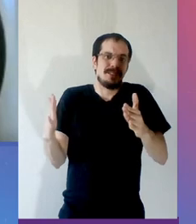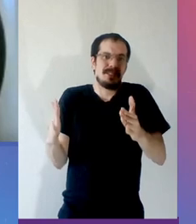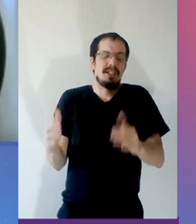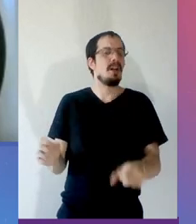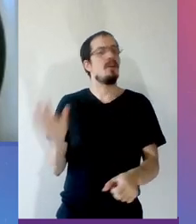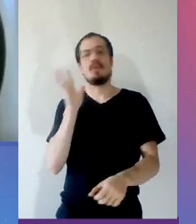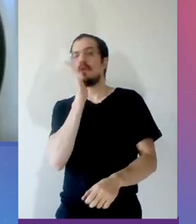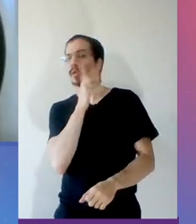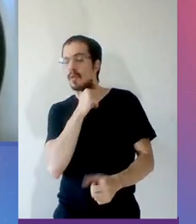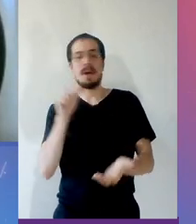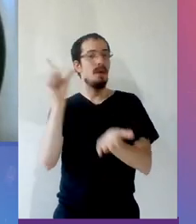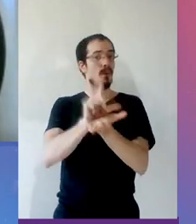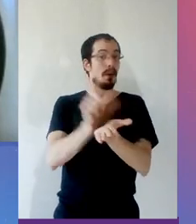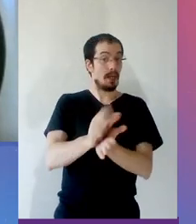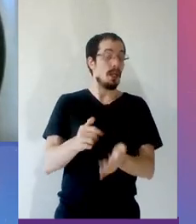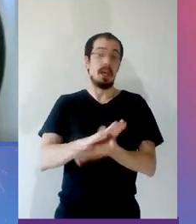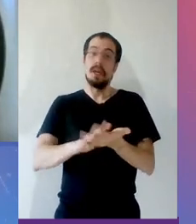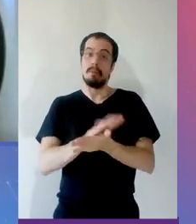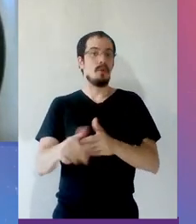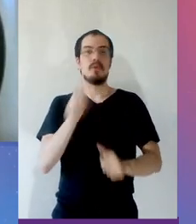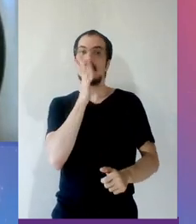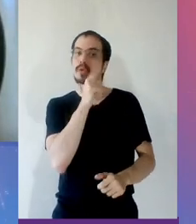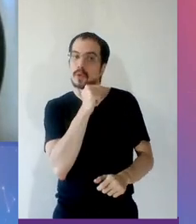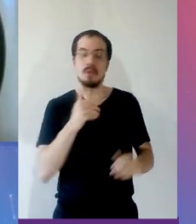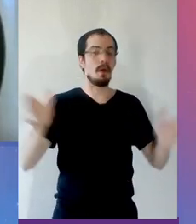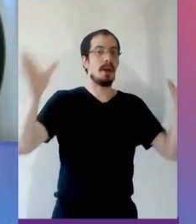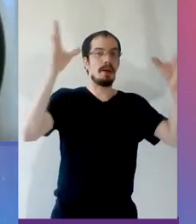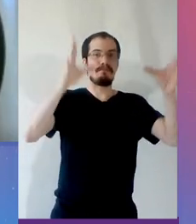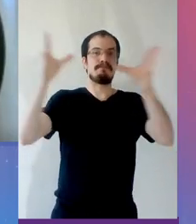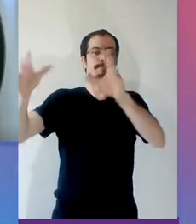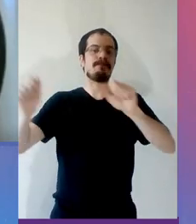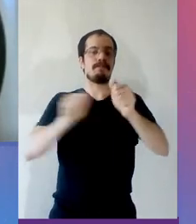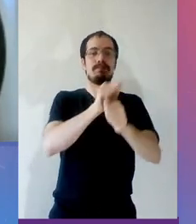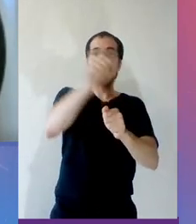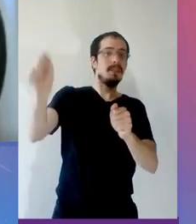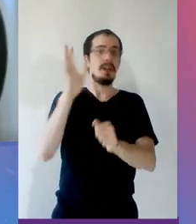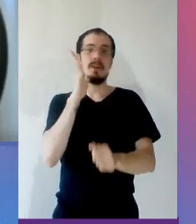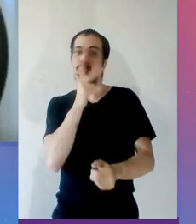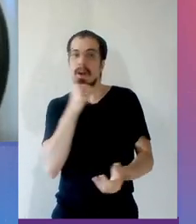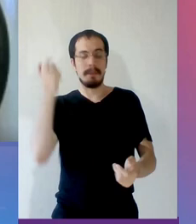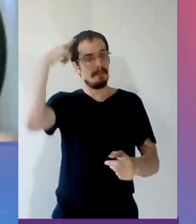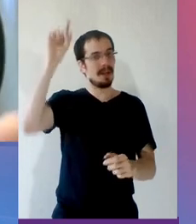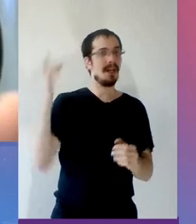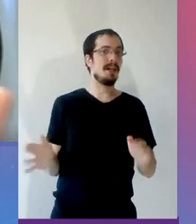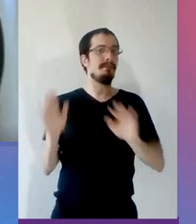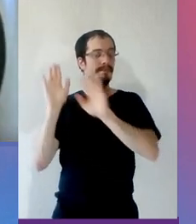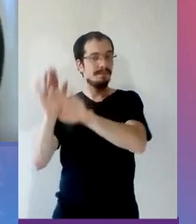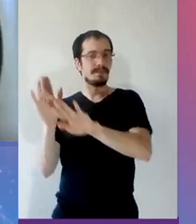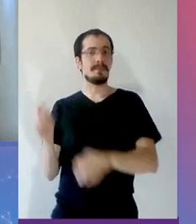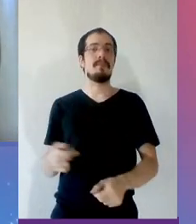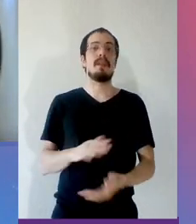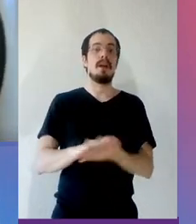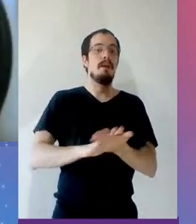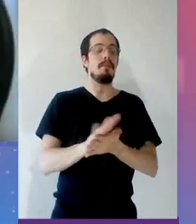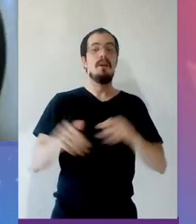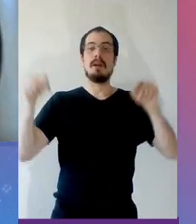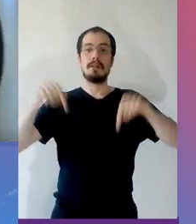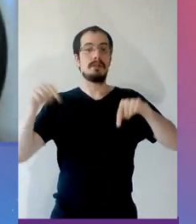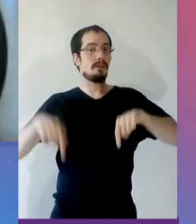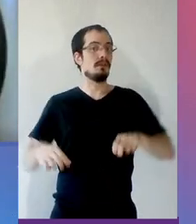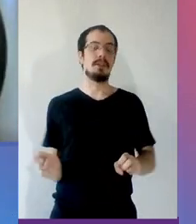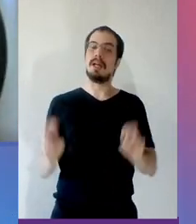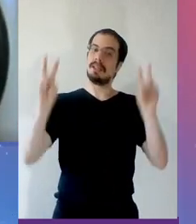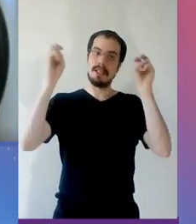atender la atención pediátrica de los adolescentes, no digamos, porque los adolescentes no tienen